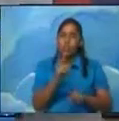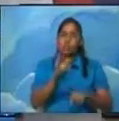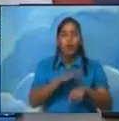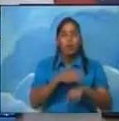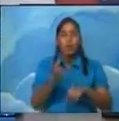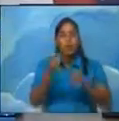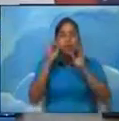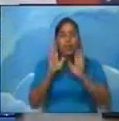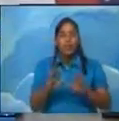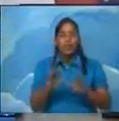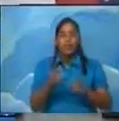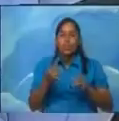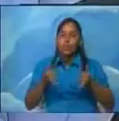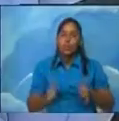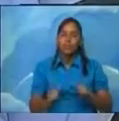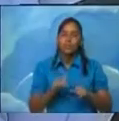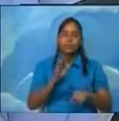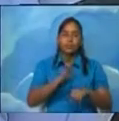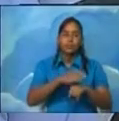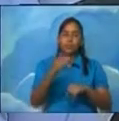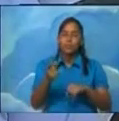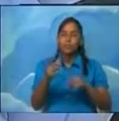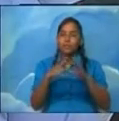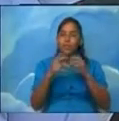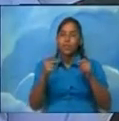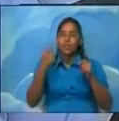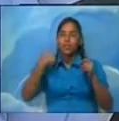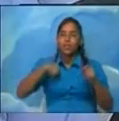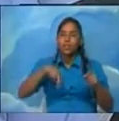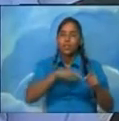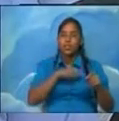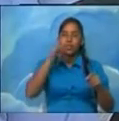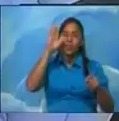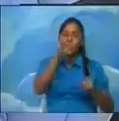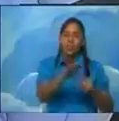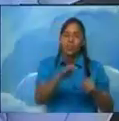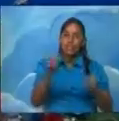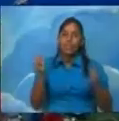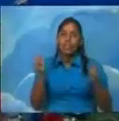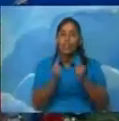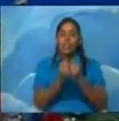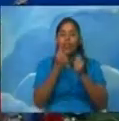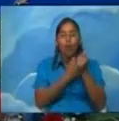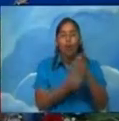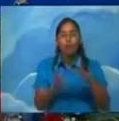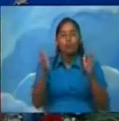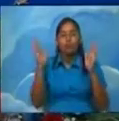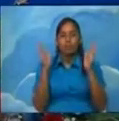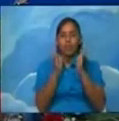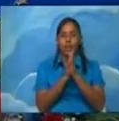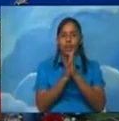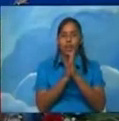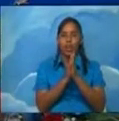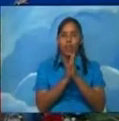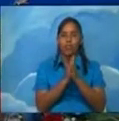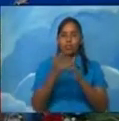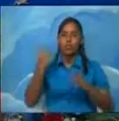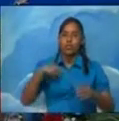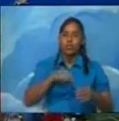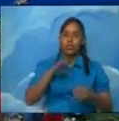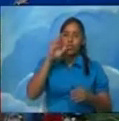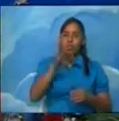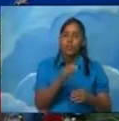qué te le niegas, hija? Ah, porque nosotros estamos consagrados.